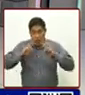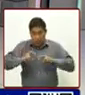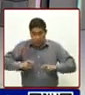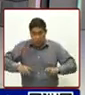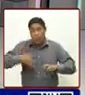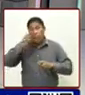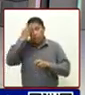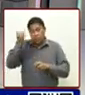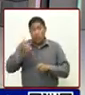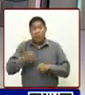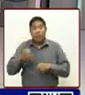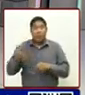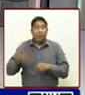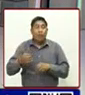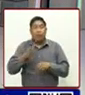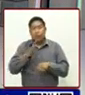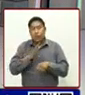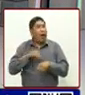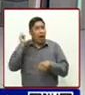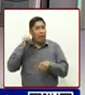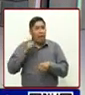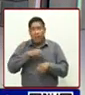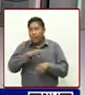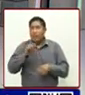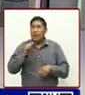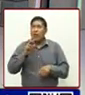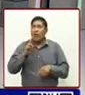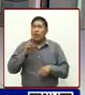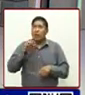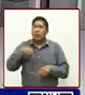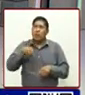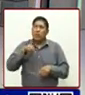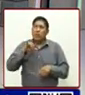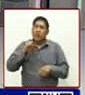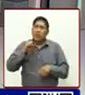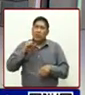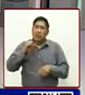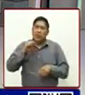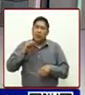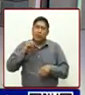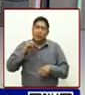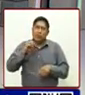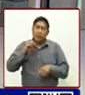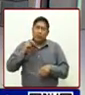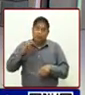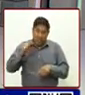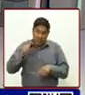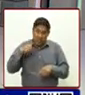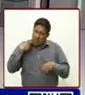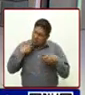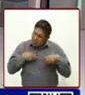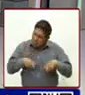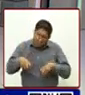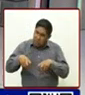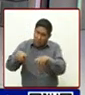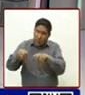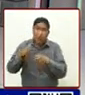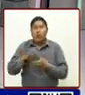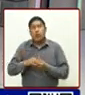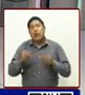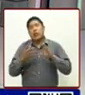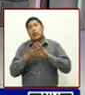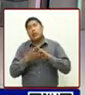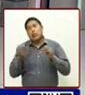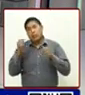investigando porque al llamado de la gente de Auquizamaña, en Coripata, la Red Bolivisión ha llegado a este lugar y le vamos a contar lo que ha